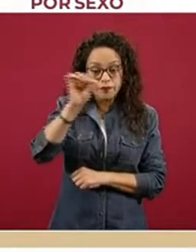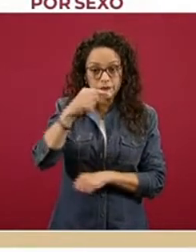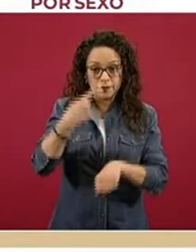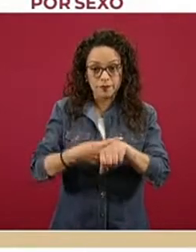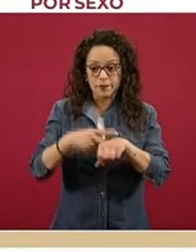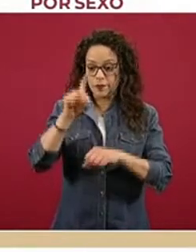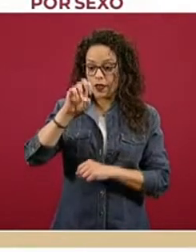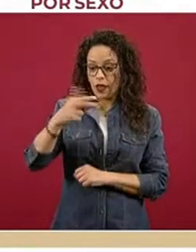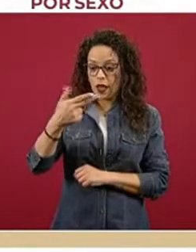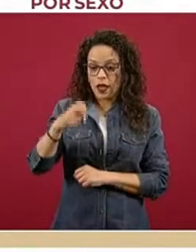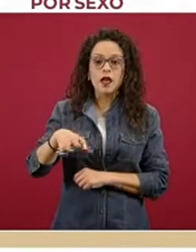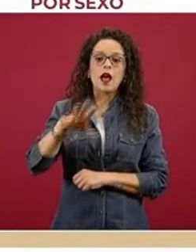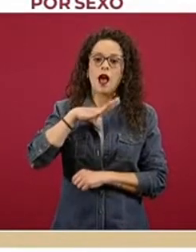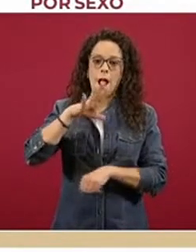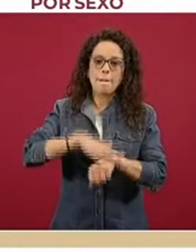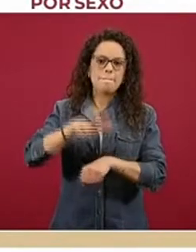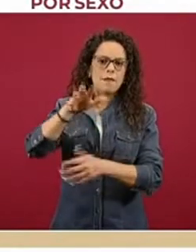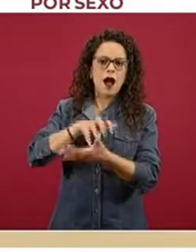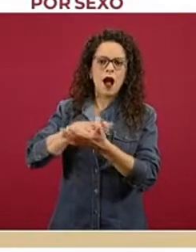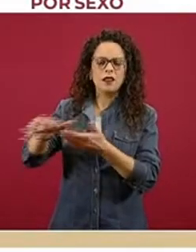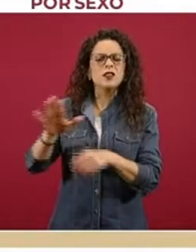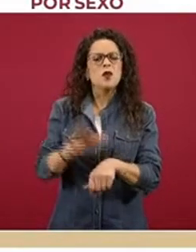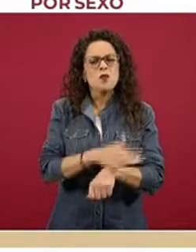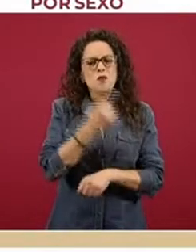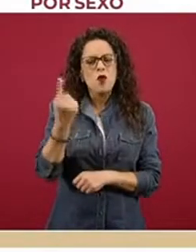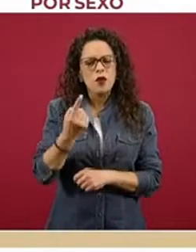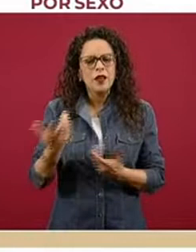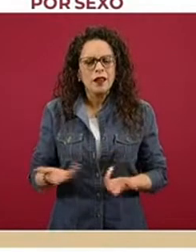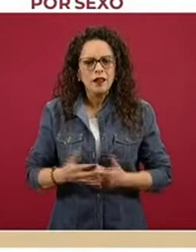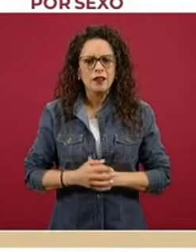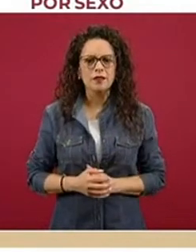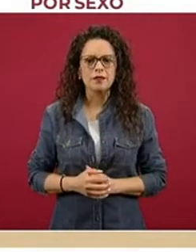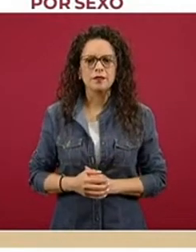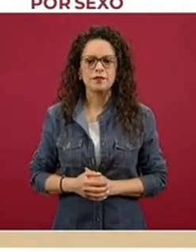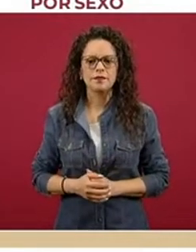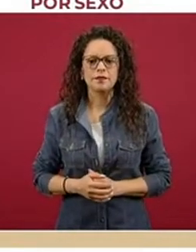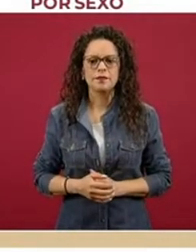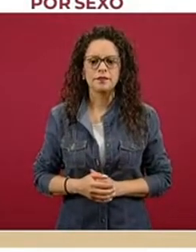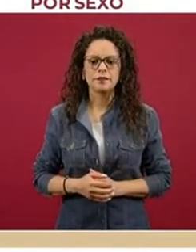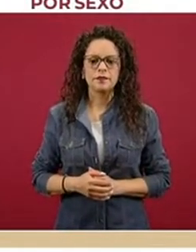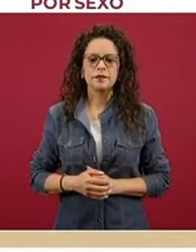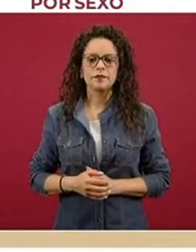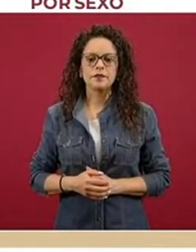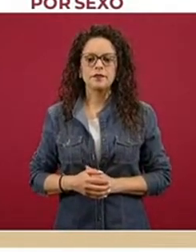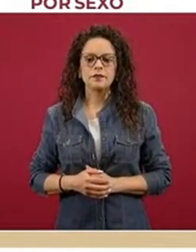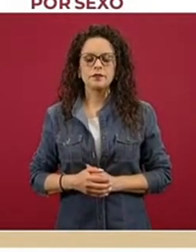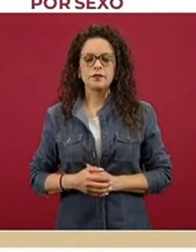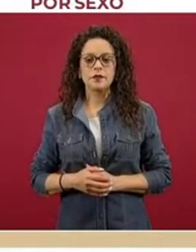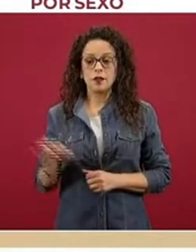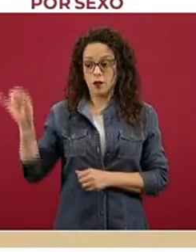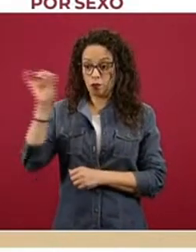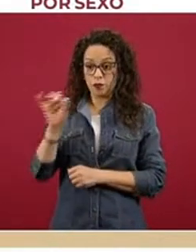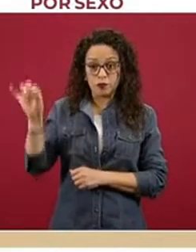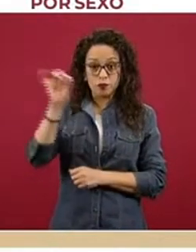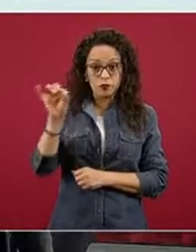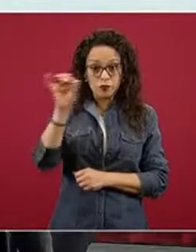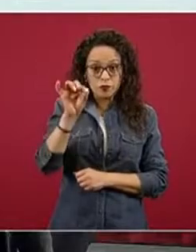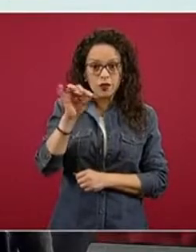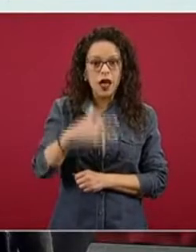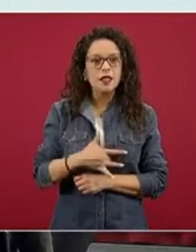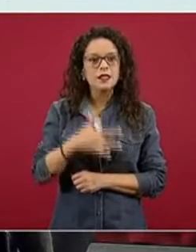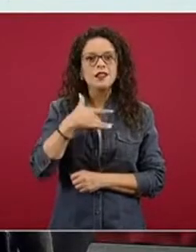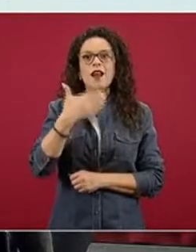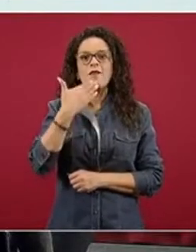¿Por qué aumentan los casos de dengue? Porque mejoran las condiciones para que el mosco viva.